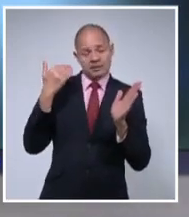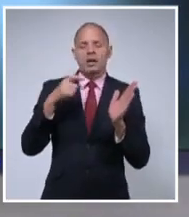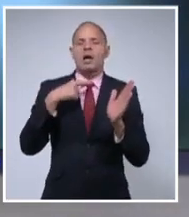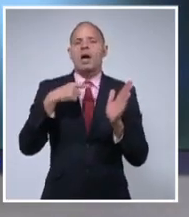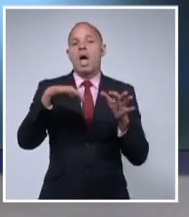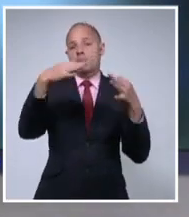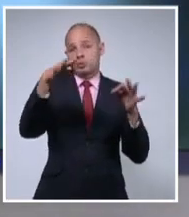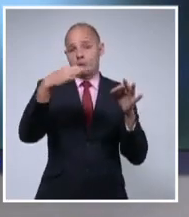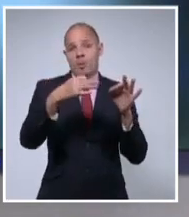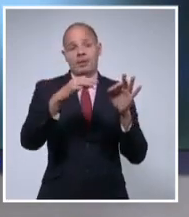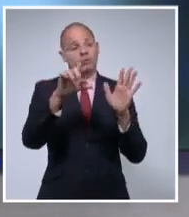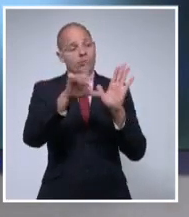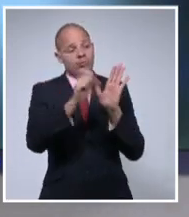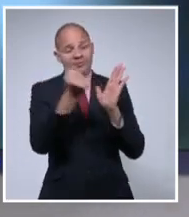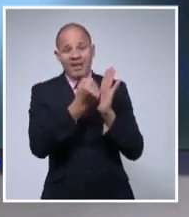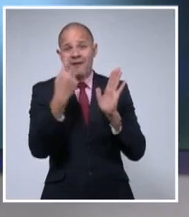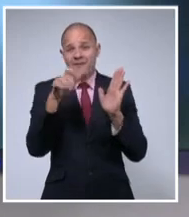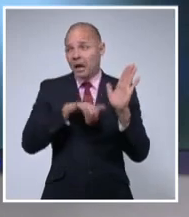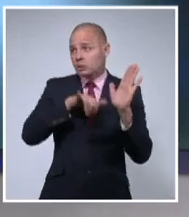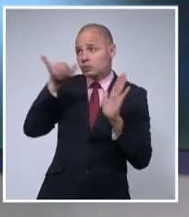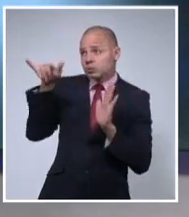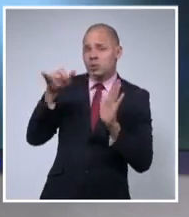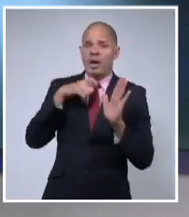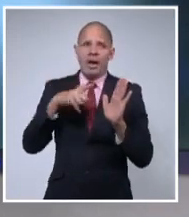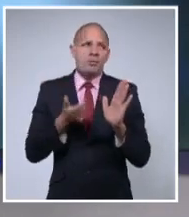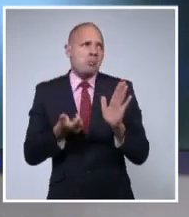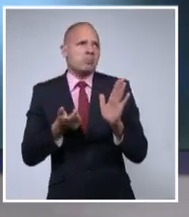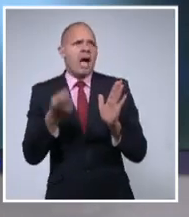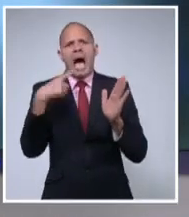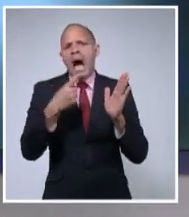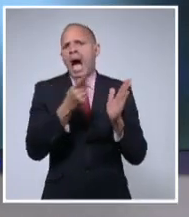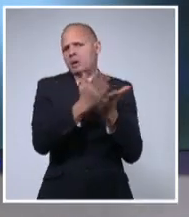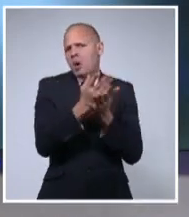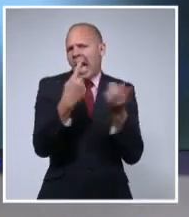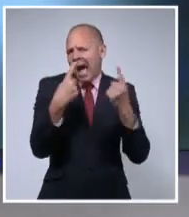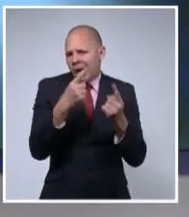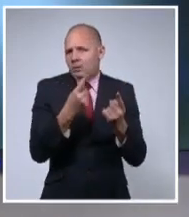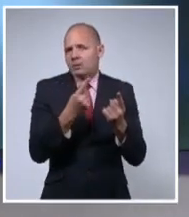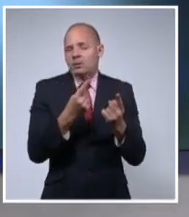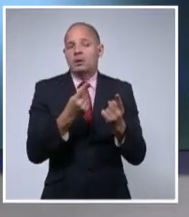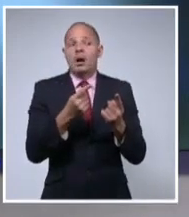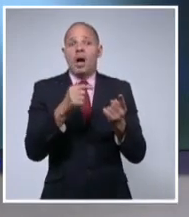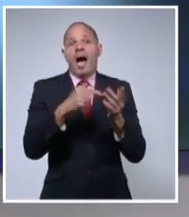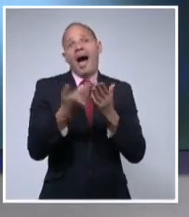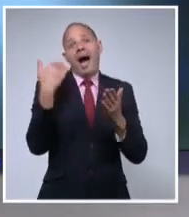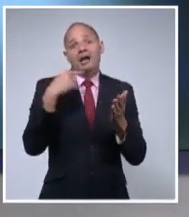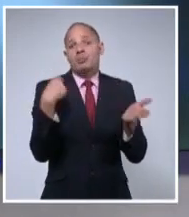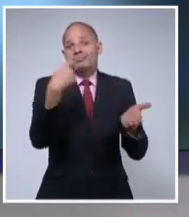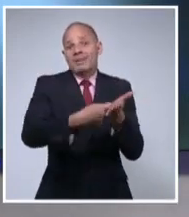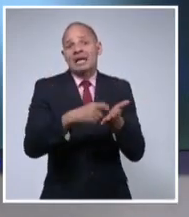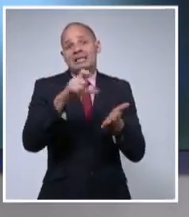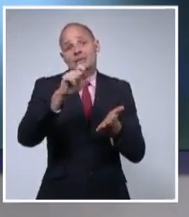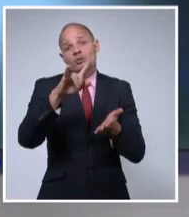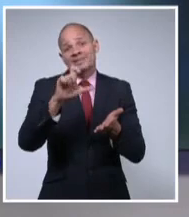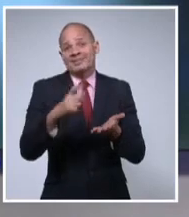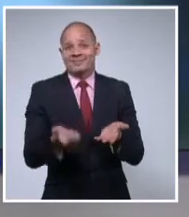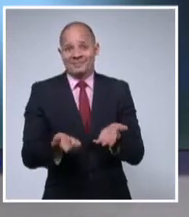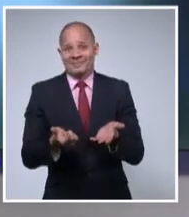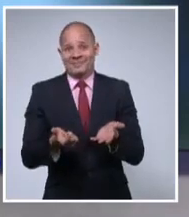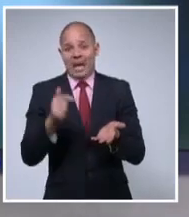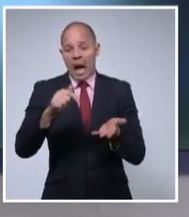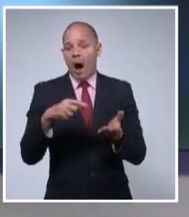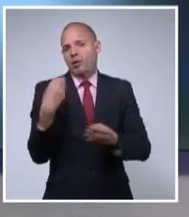que desaparece. Y lo que ha ocurrido ahora es que las tarifas que se expresaban en CUC se han multiplicado. ¿Multiplicado por qué? Por la tasa de cambio